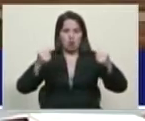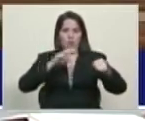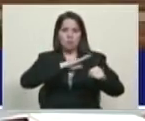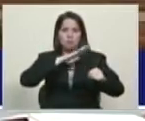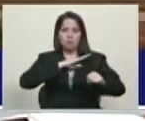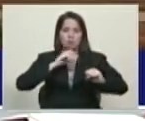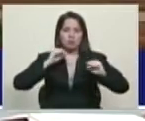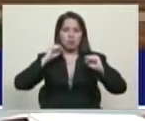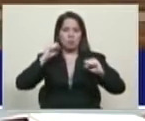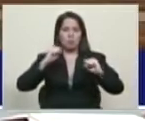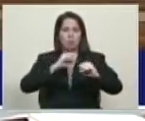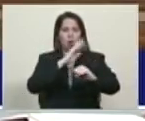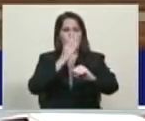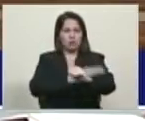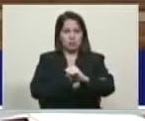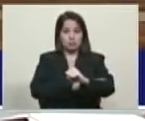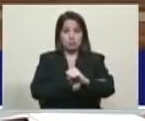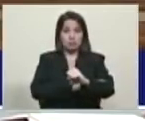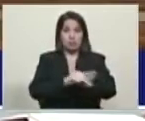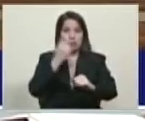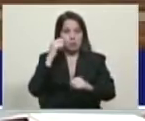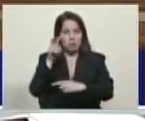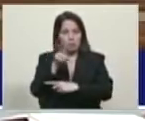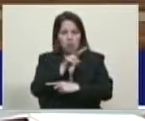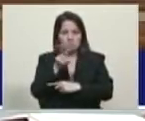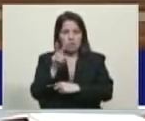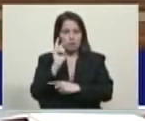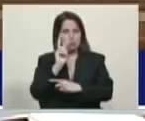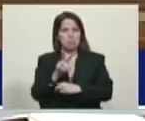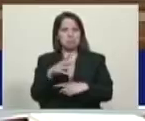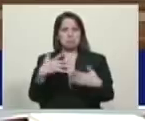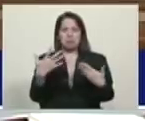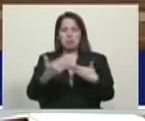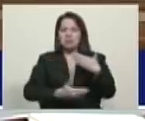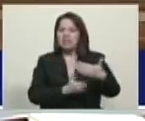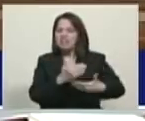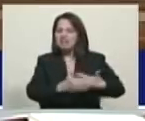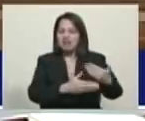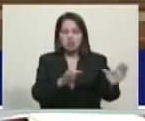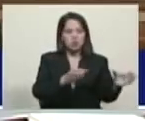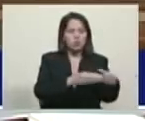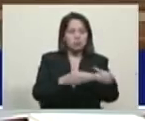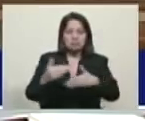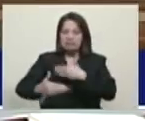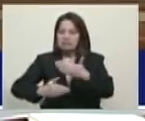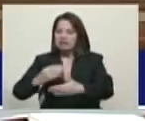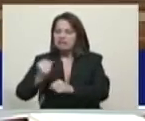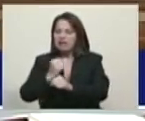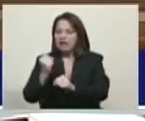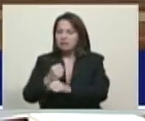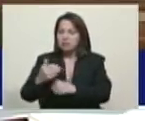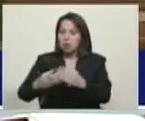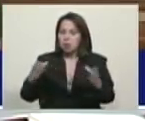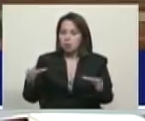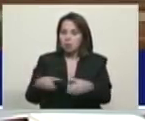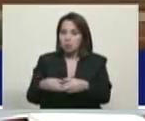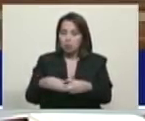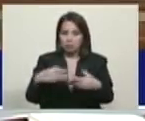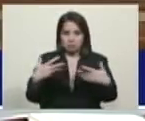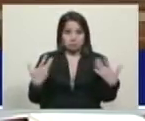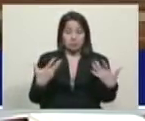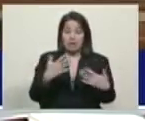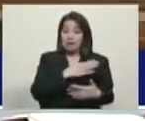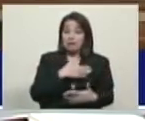manos y voy viendo cada sector. Por eso le digo, el que